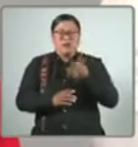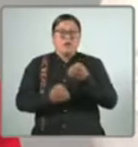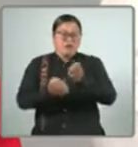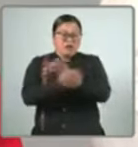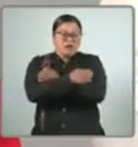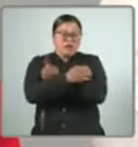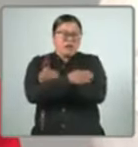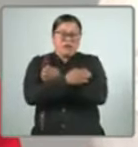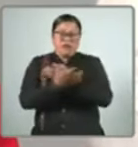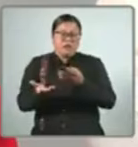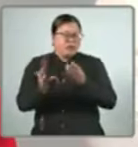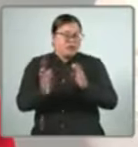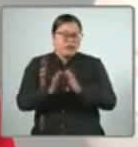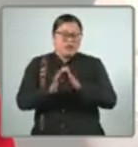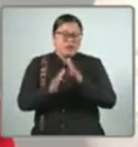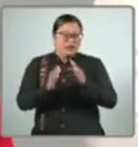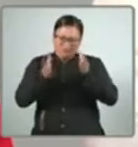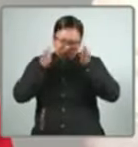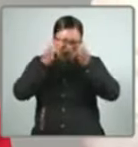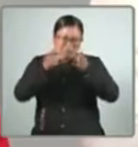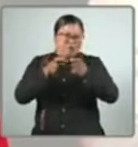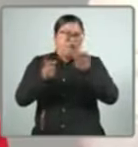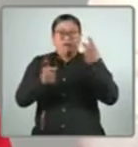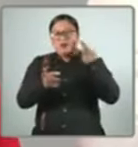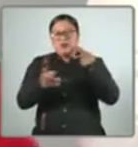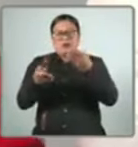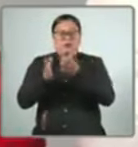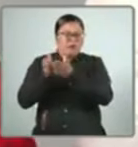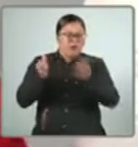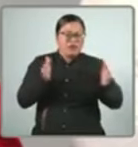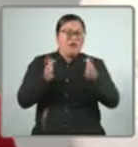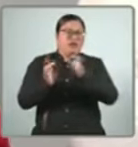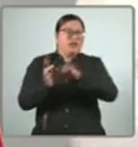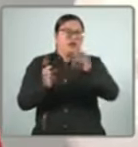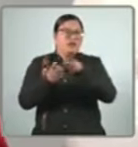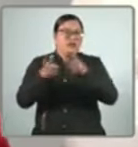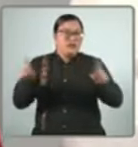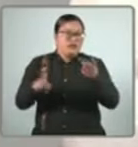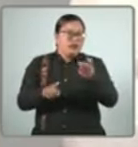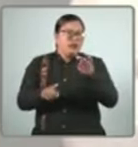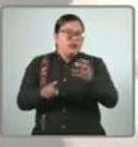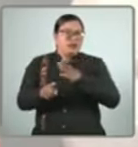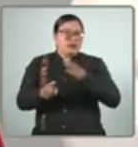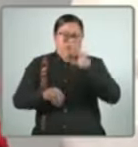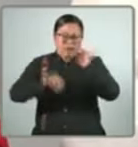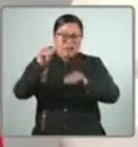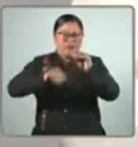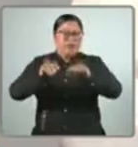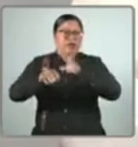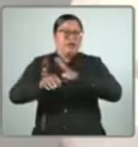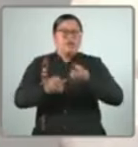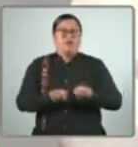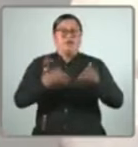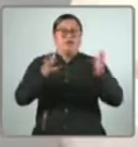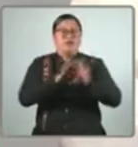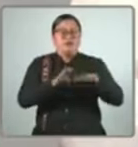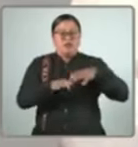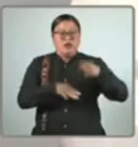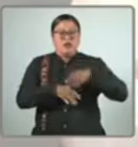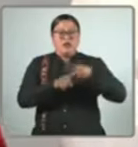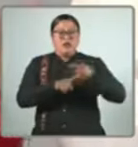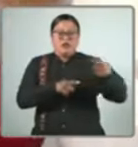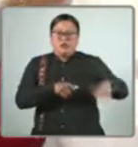se coloca en el centro de las políticas públicas del Plan Estatal de Desarrollo. Es hacia este sector, hacia este rubro, en donde se encaminan gran parte de los esfuerzos del